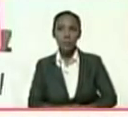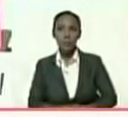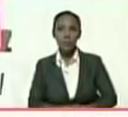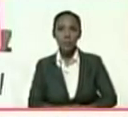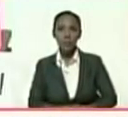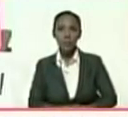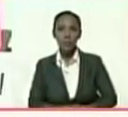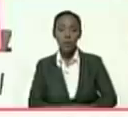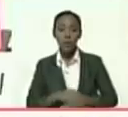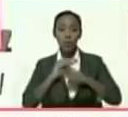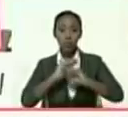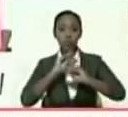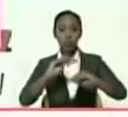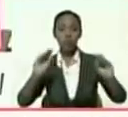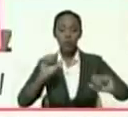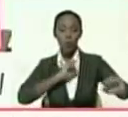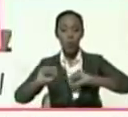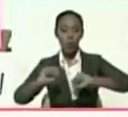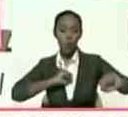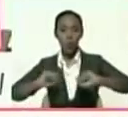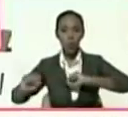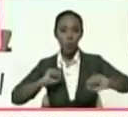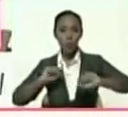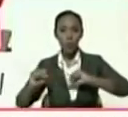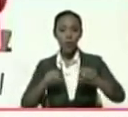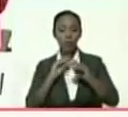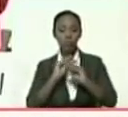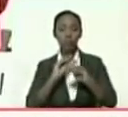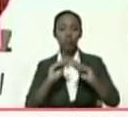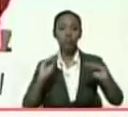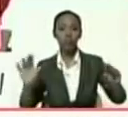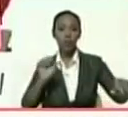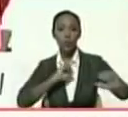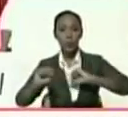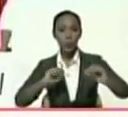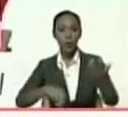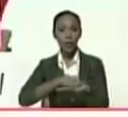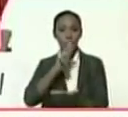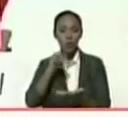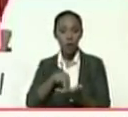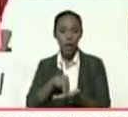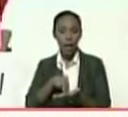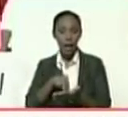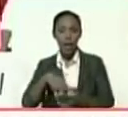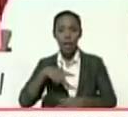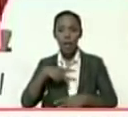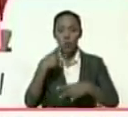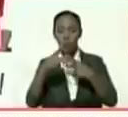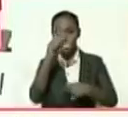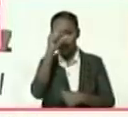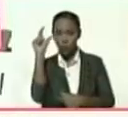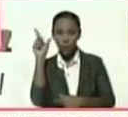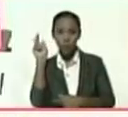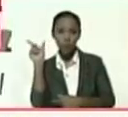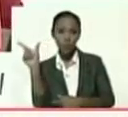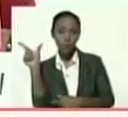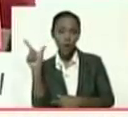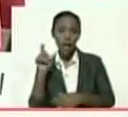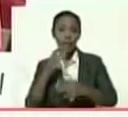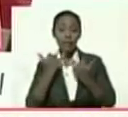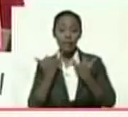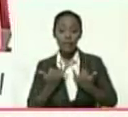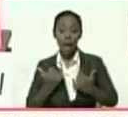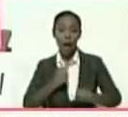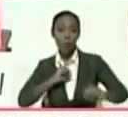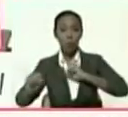Nos llamó a la movilización. Nos llamó a la movilización nacional. Y el Partido Socialista Unido de Venezuela ya está activado. Ya